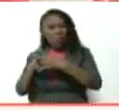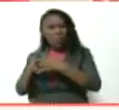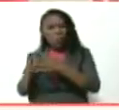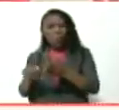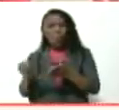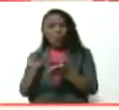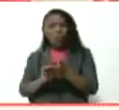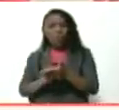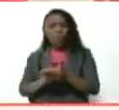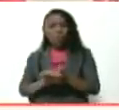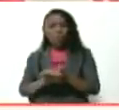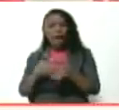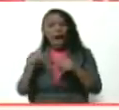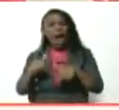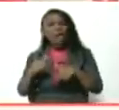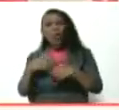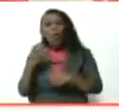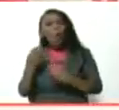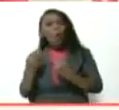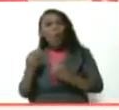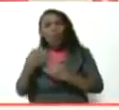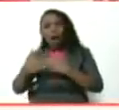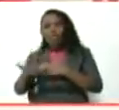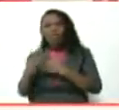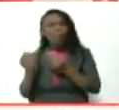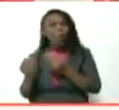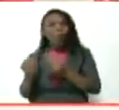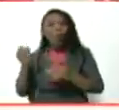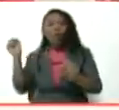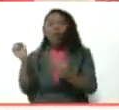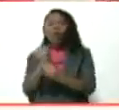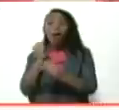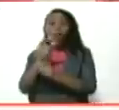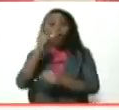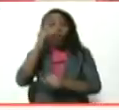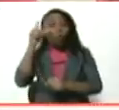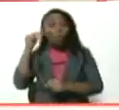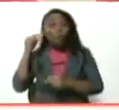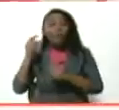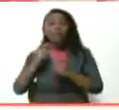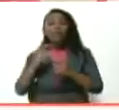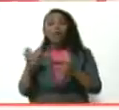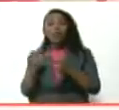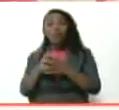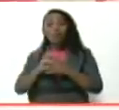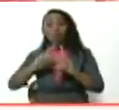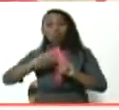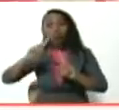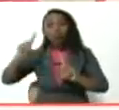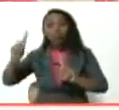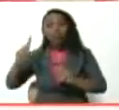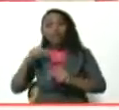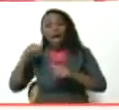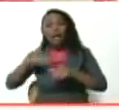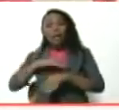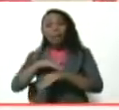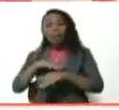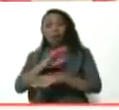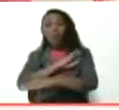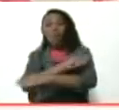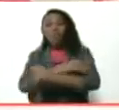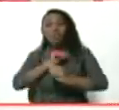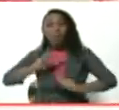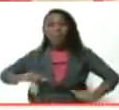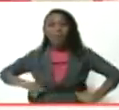nuevamente. Y aquí, ¿cómo se pudo salir adelante? Por los trabajadores y las trabajadoras del Cuerpo Elé, por el gobierno nacional, nuestra Fuerza